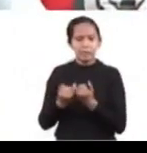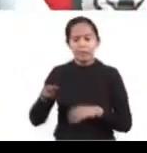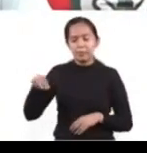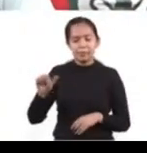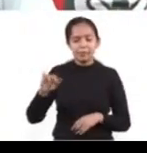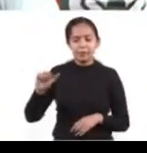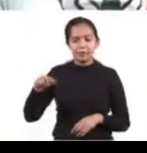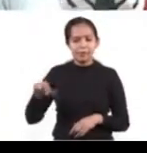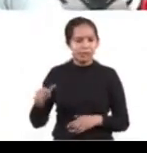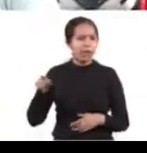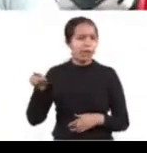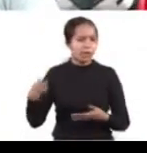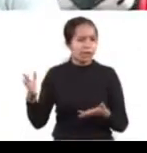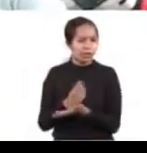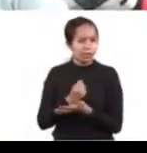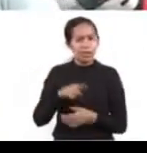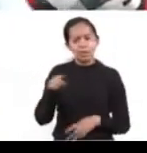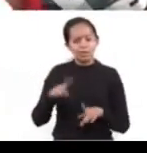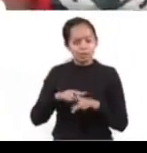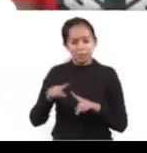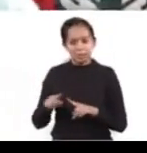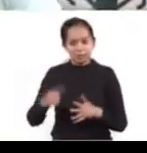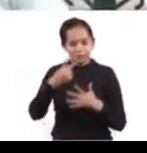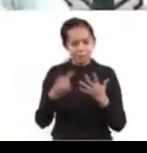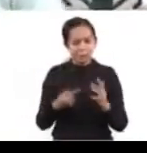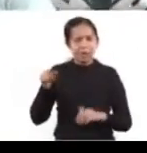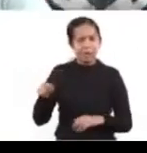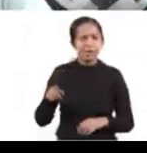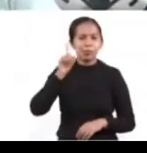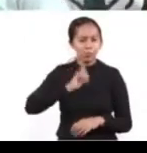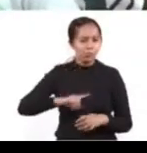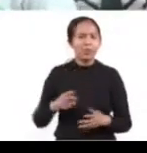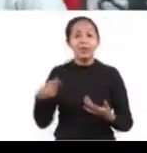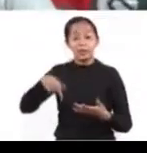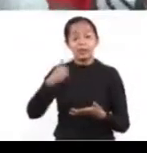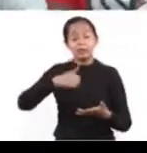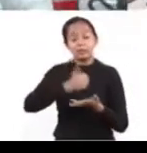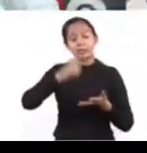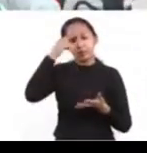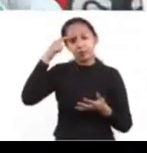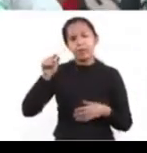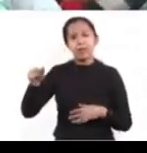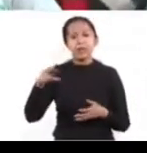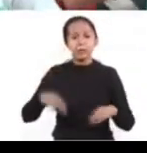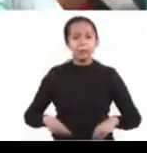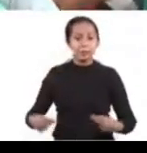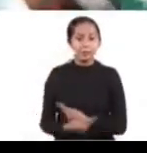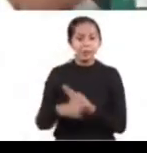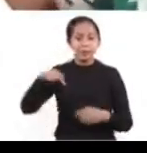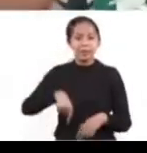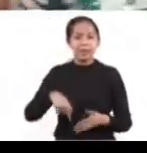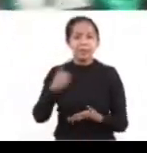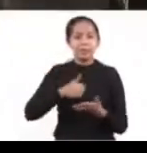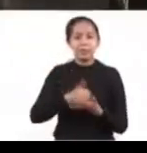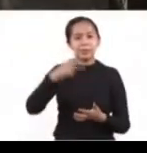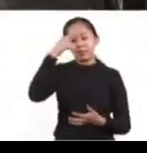Mariana La Barbie Juárez, ella es campeona de dos divisiones de peso mosca femenino y peso gallo en la Ciudad de México. Ella viene de la Ciudad de México, nace aquí